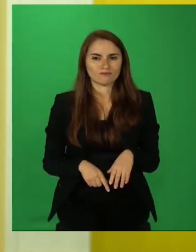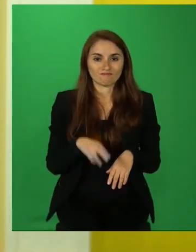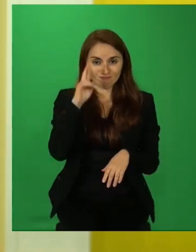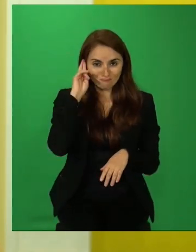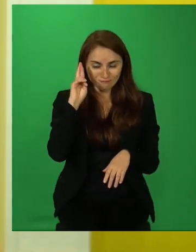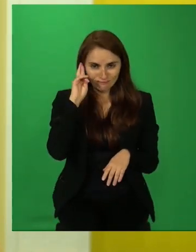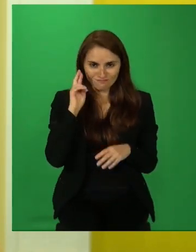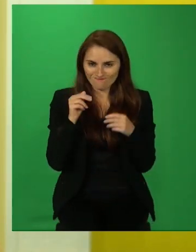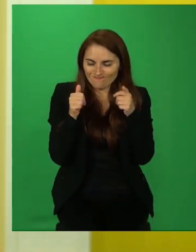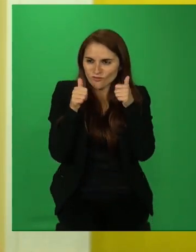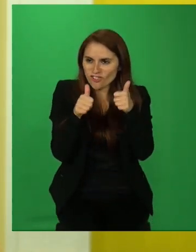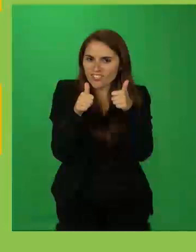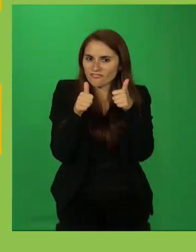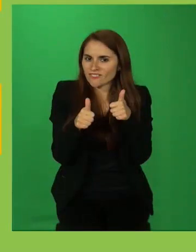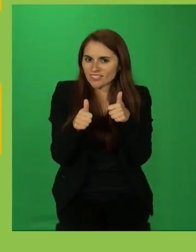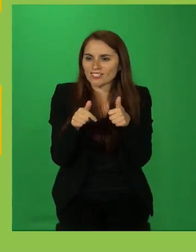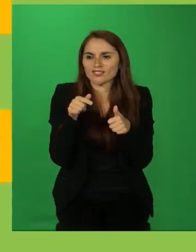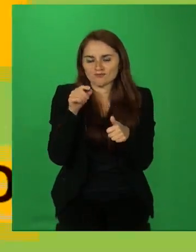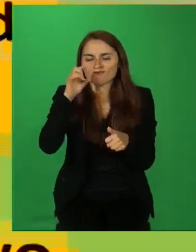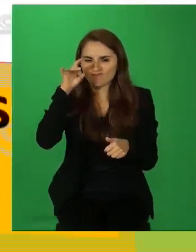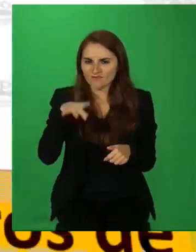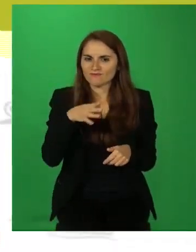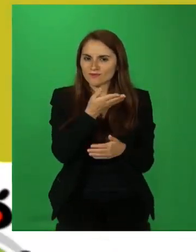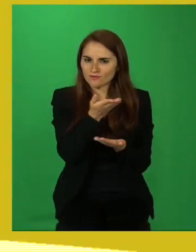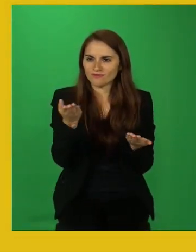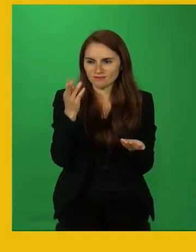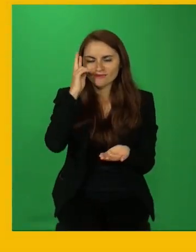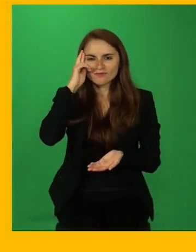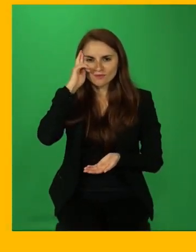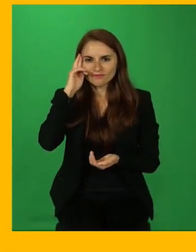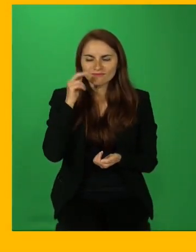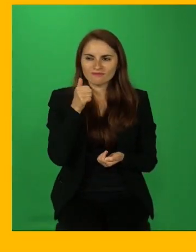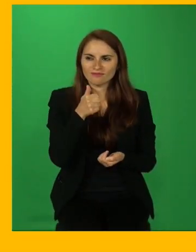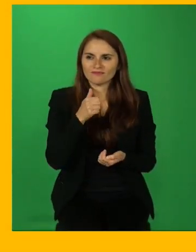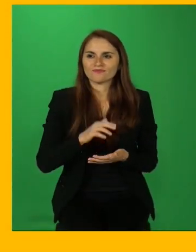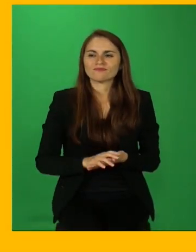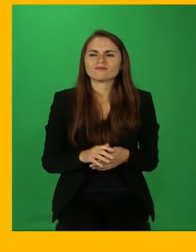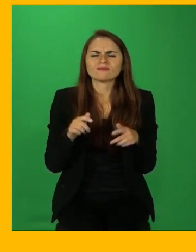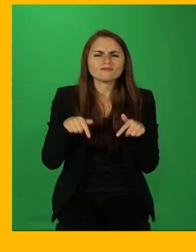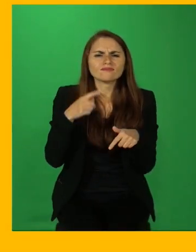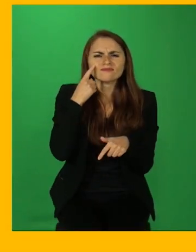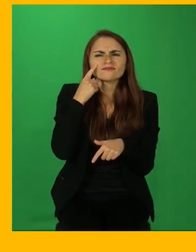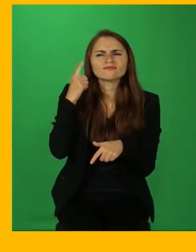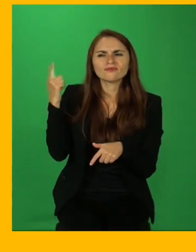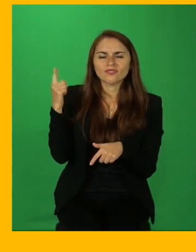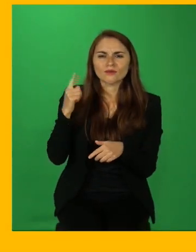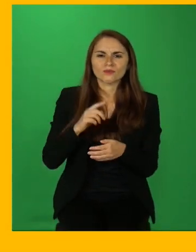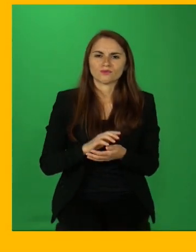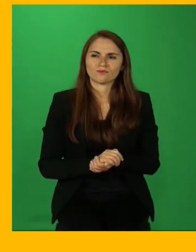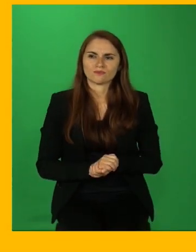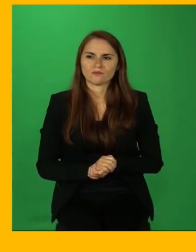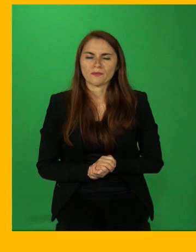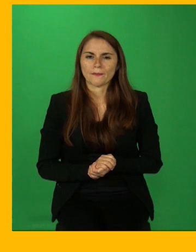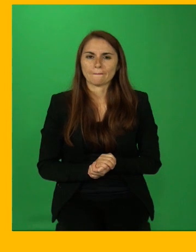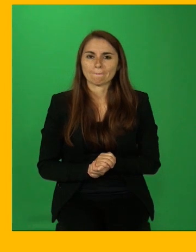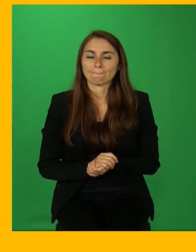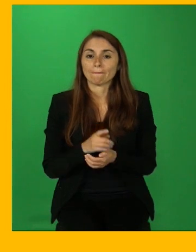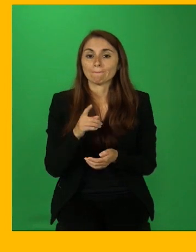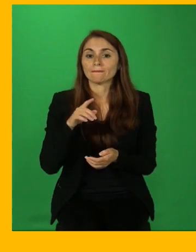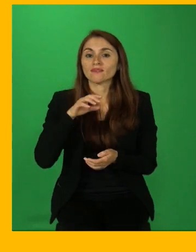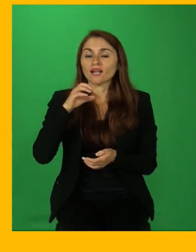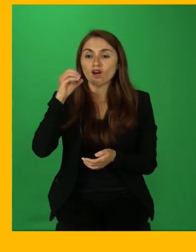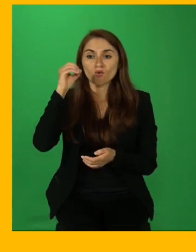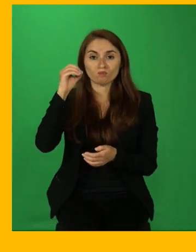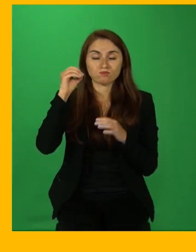muy bien estoy segura de que si ahora veamos entonces lo siguiente sin usar fichas